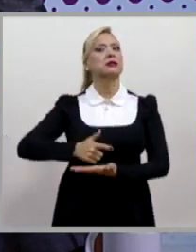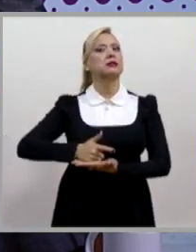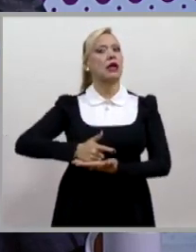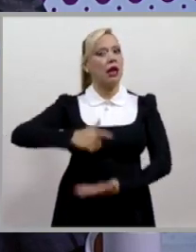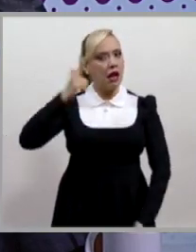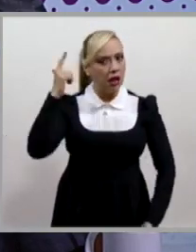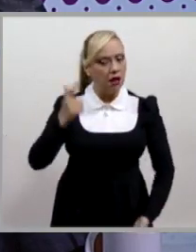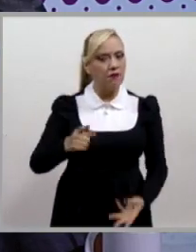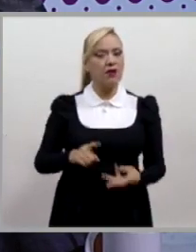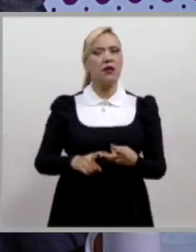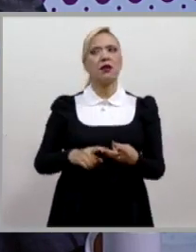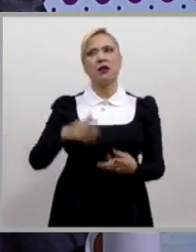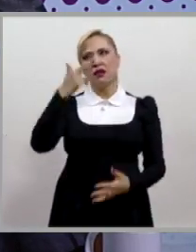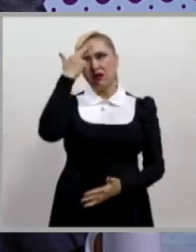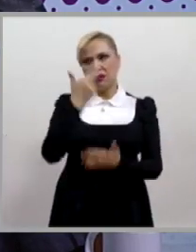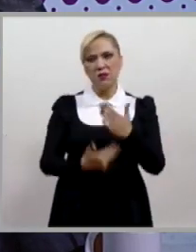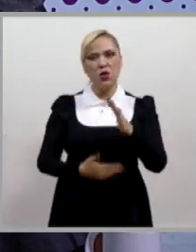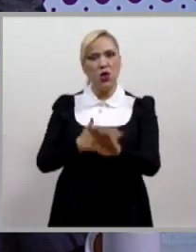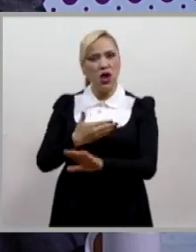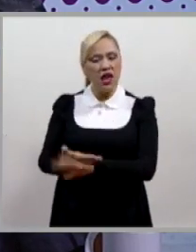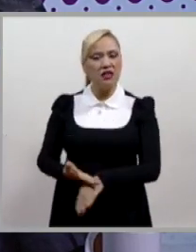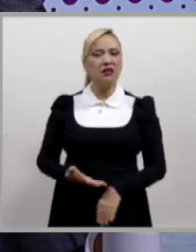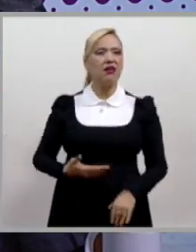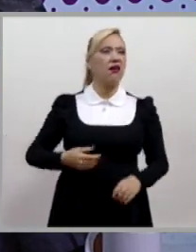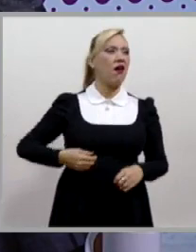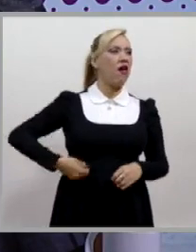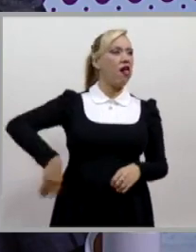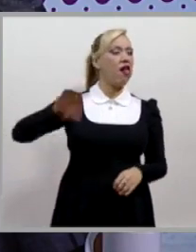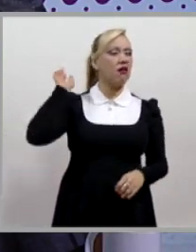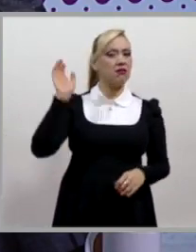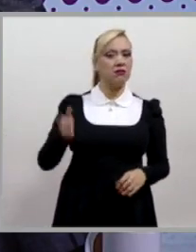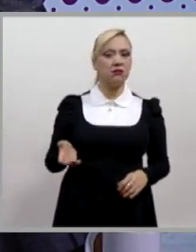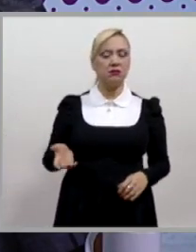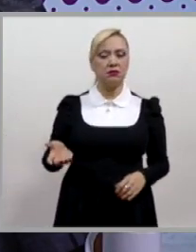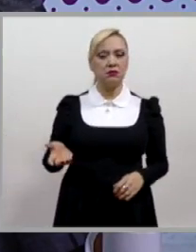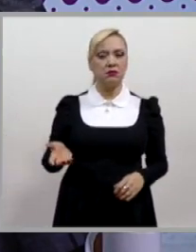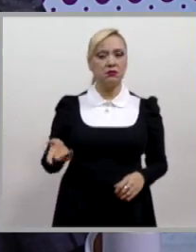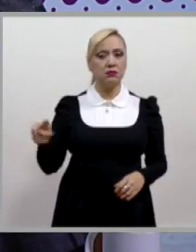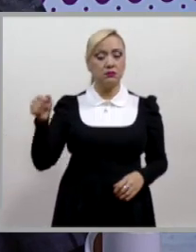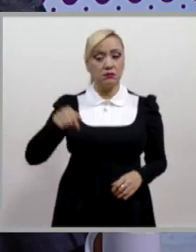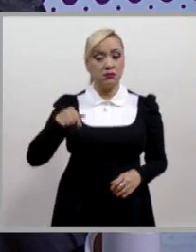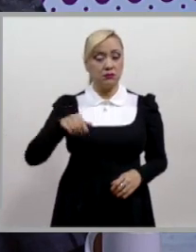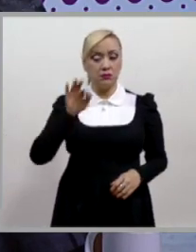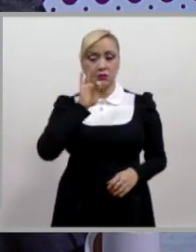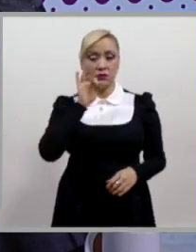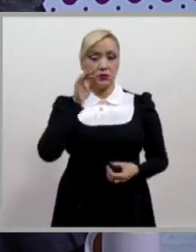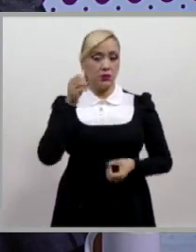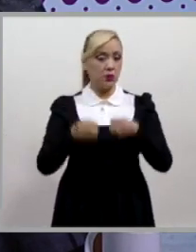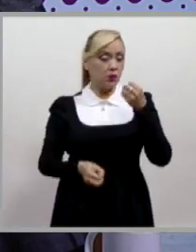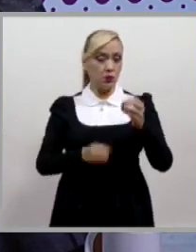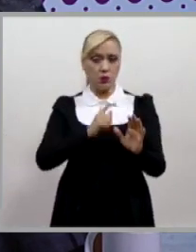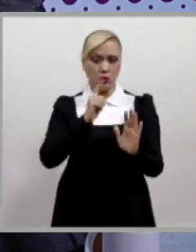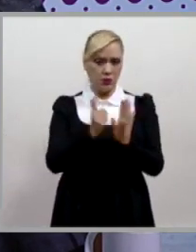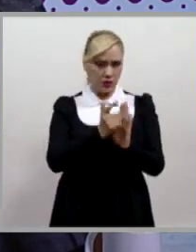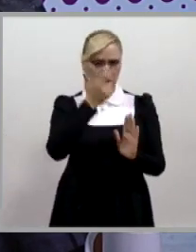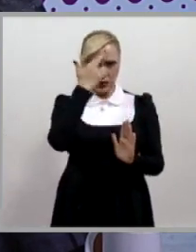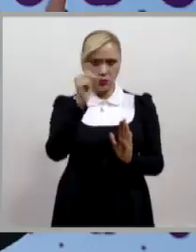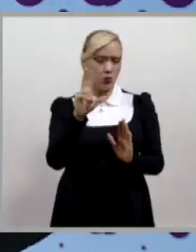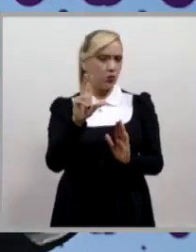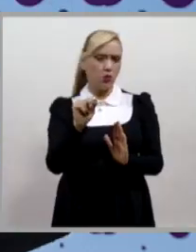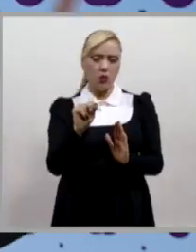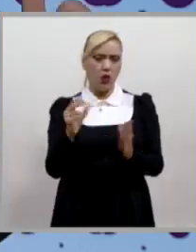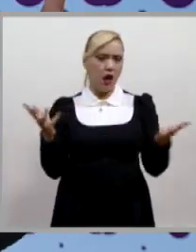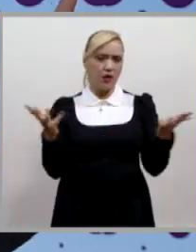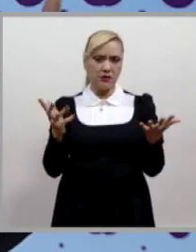de desentendimiento, etcétera, y que sí trasciende al Poder Judicial. Si bien el Poder Judicial no legisla, si bien el Poder Judicial no elabora políticas públicas,